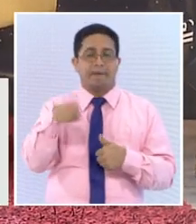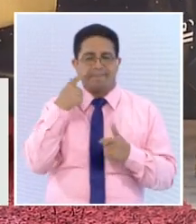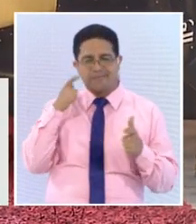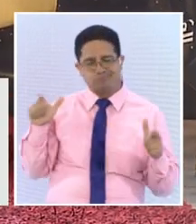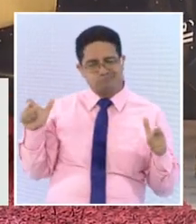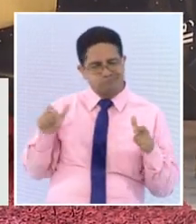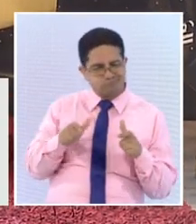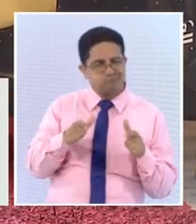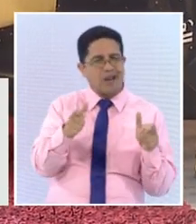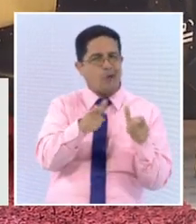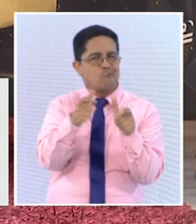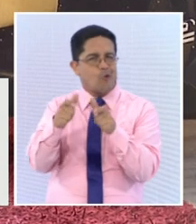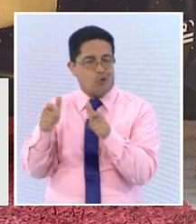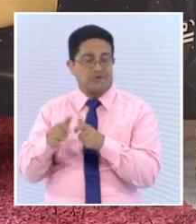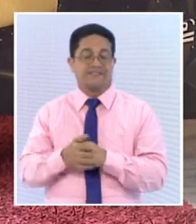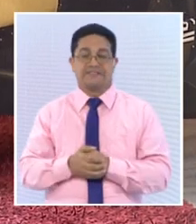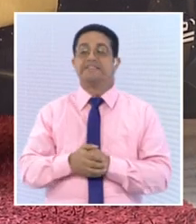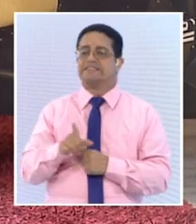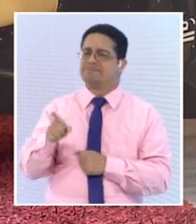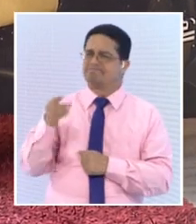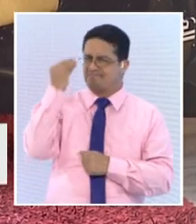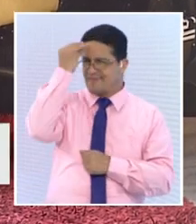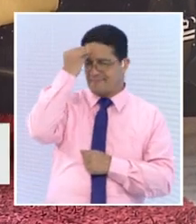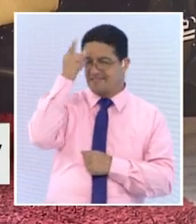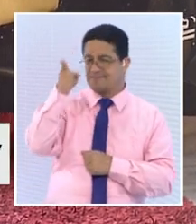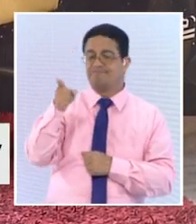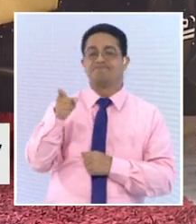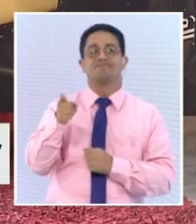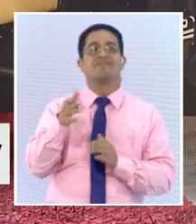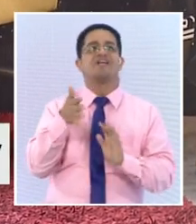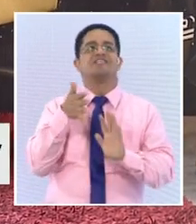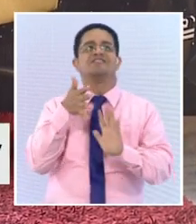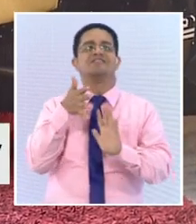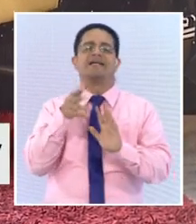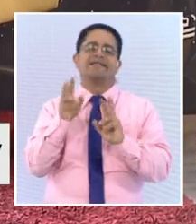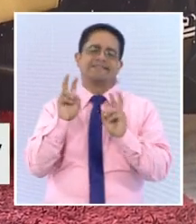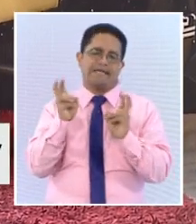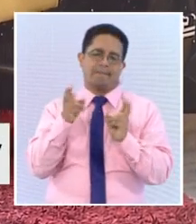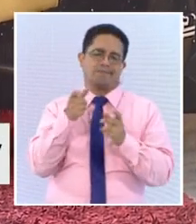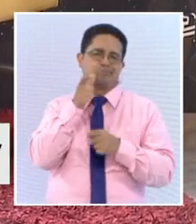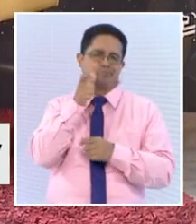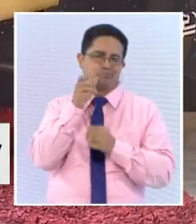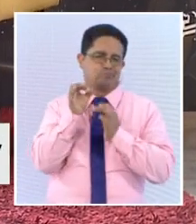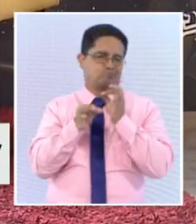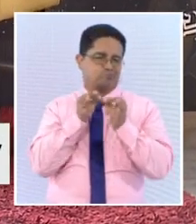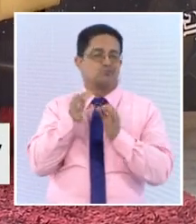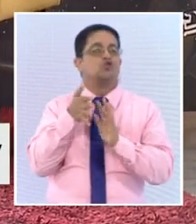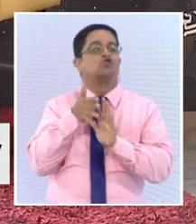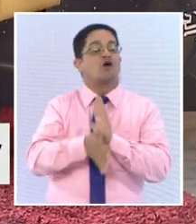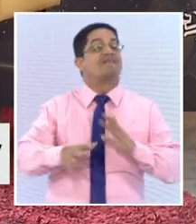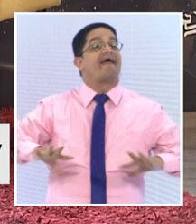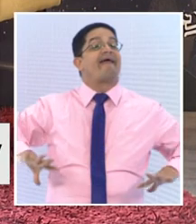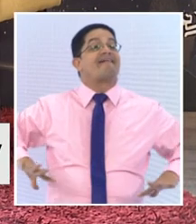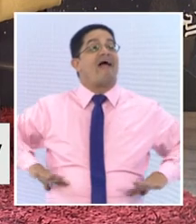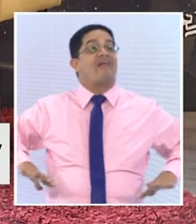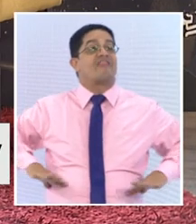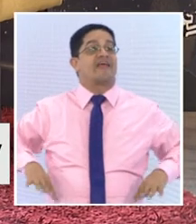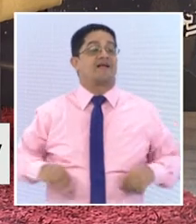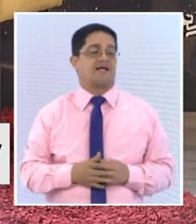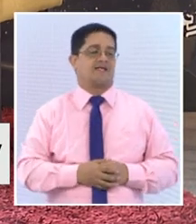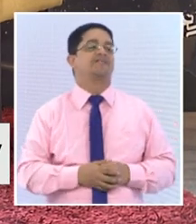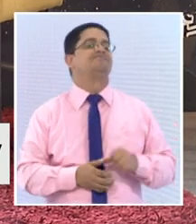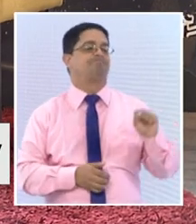con muchas de ellas. Claro que sí. ¿Qué le parece si hablamos de las caderas y de las rodillas? Sí, cada vez hay más